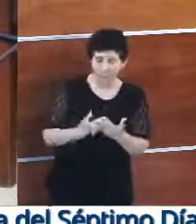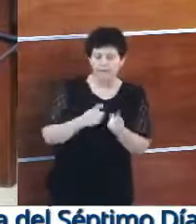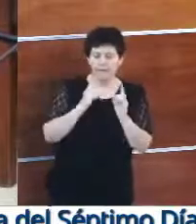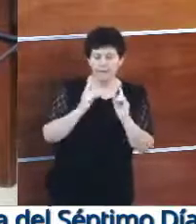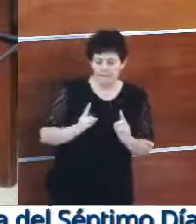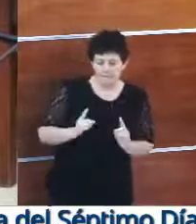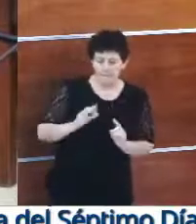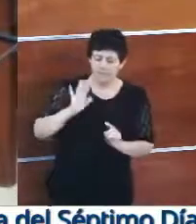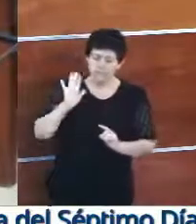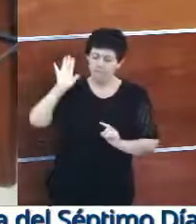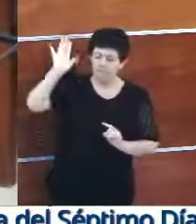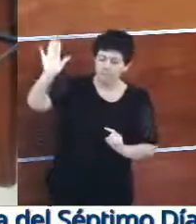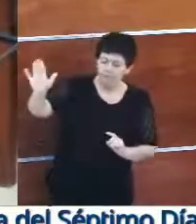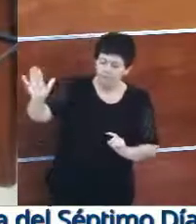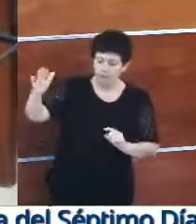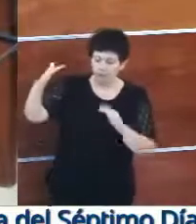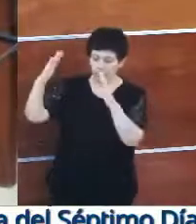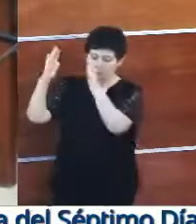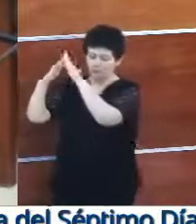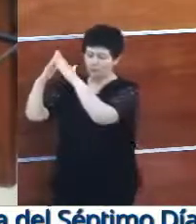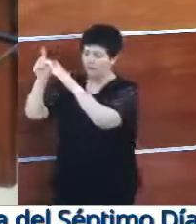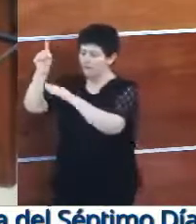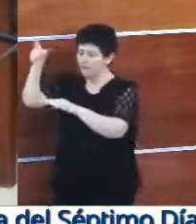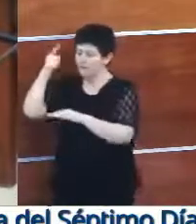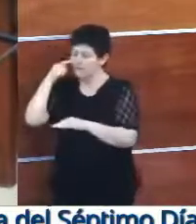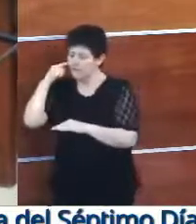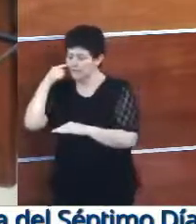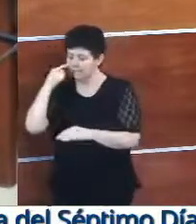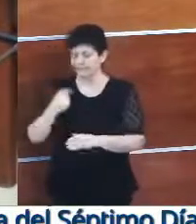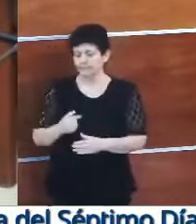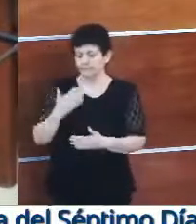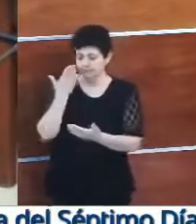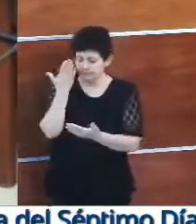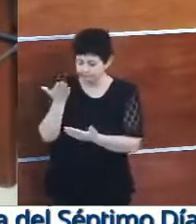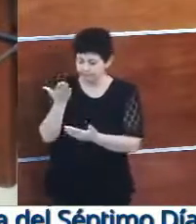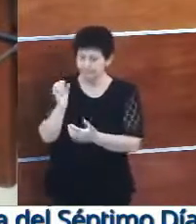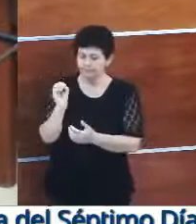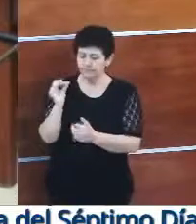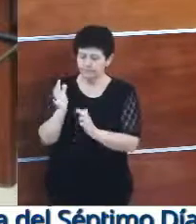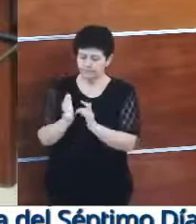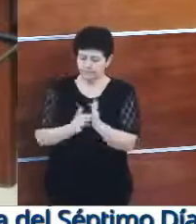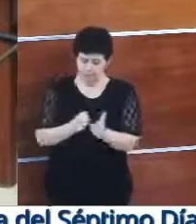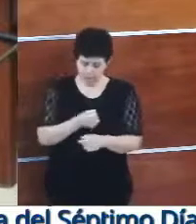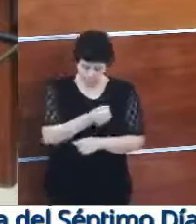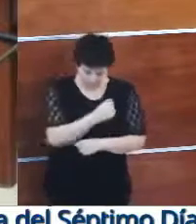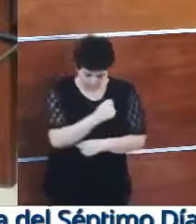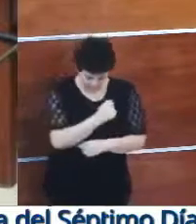mansiones celestiales. Rogamos esto sin merecerlo, en el nombre de Jesús. Amén.